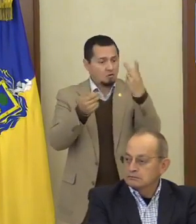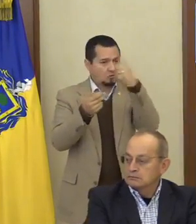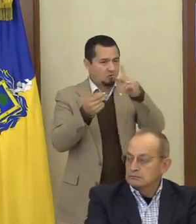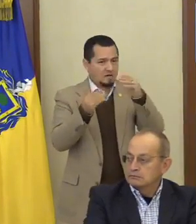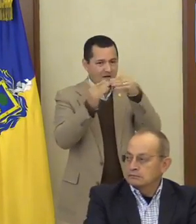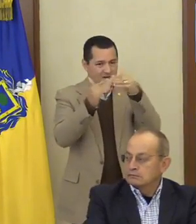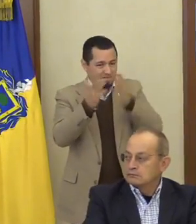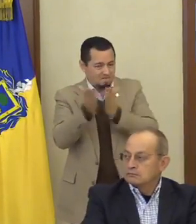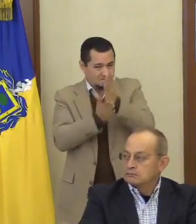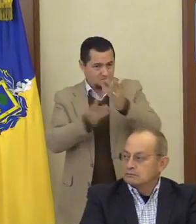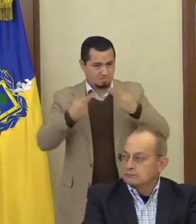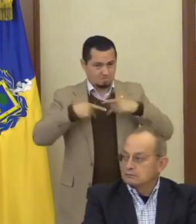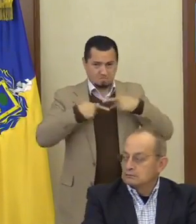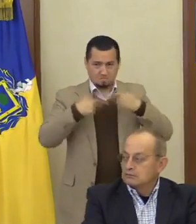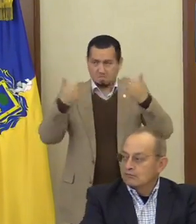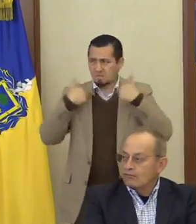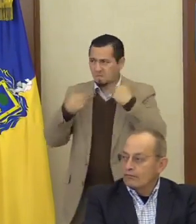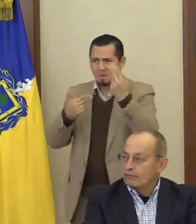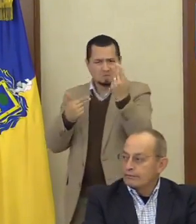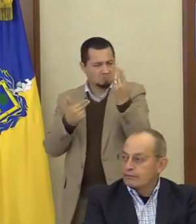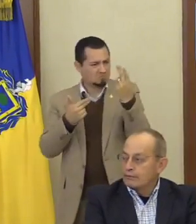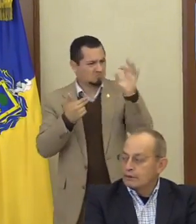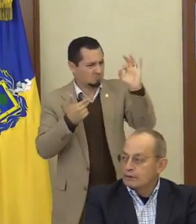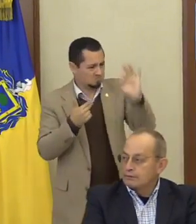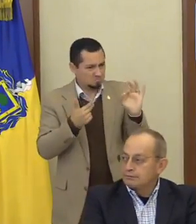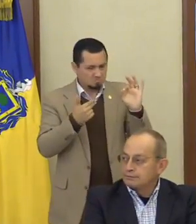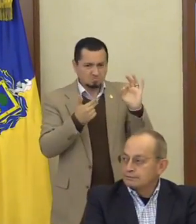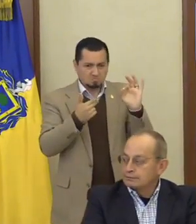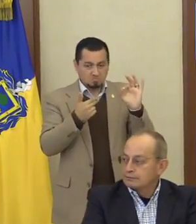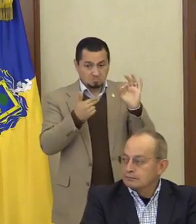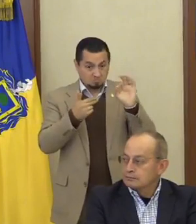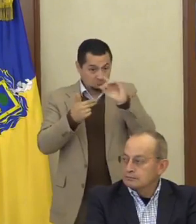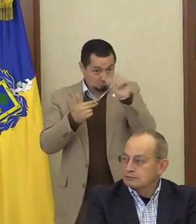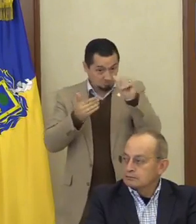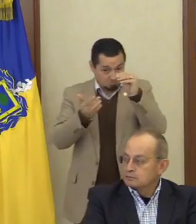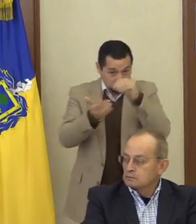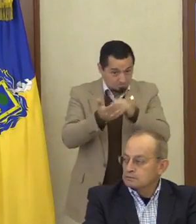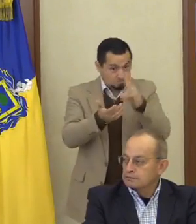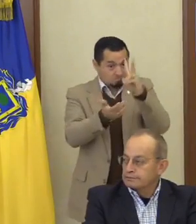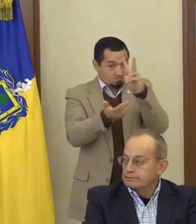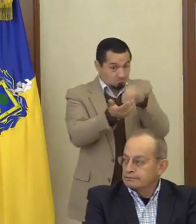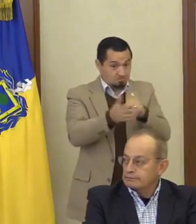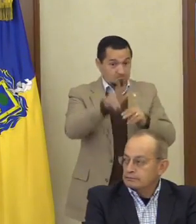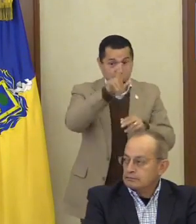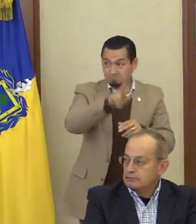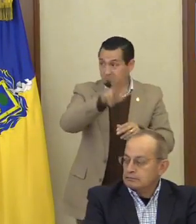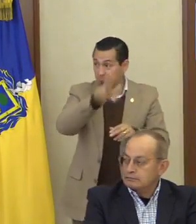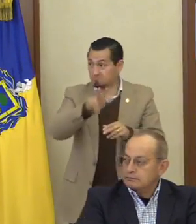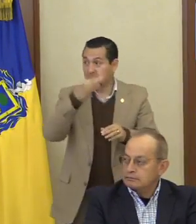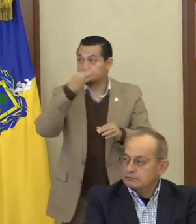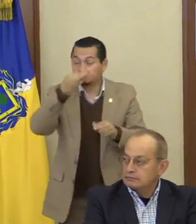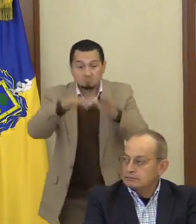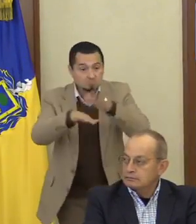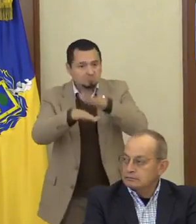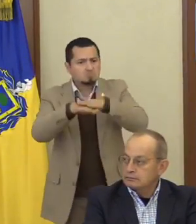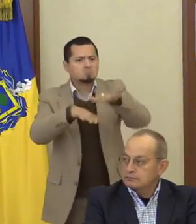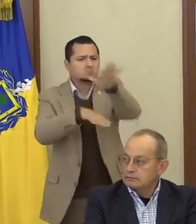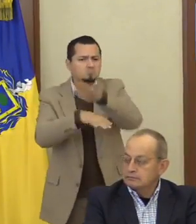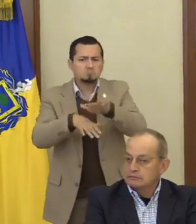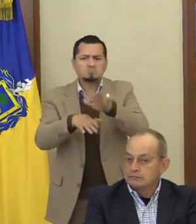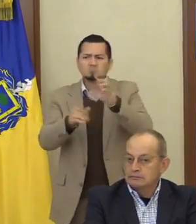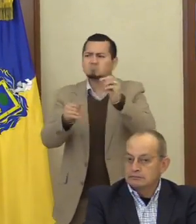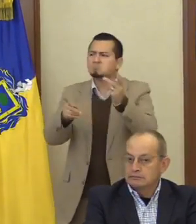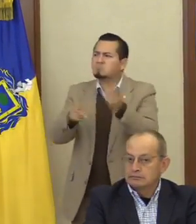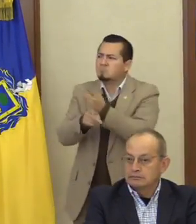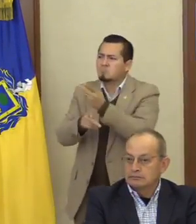y robo a personas el 25%. Y en el periodo 2018 se informó solamente de poco más